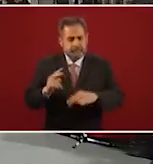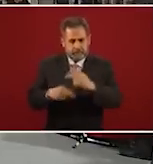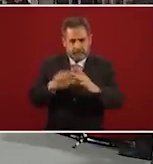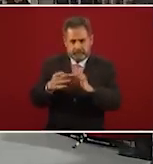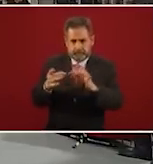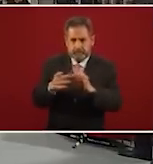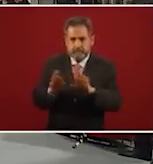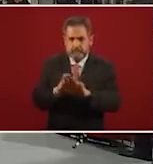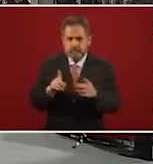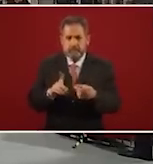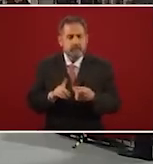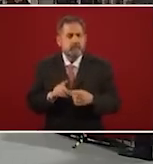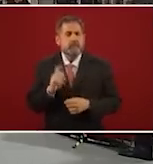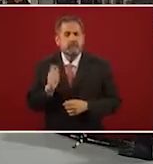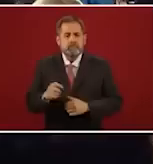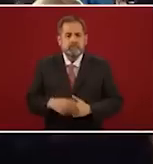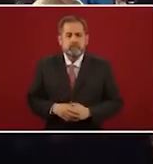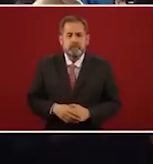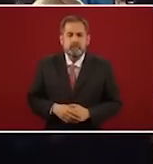al doctor